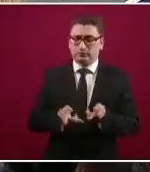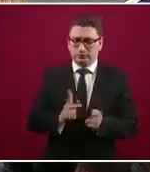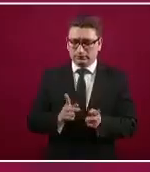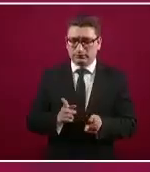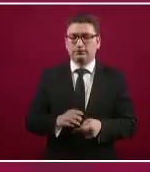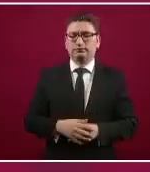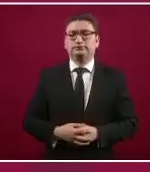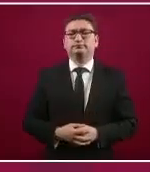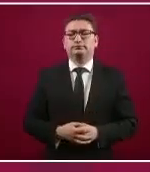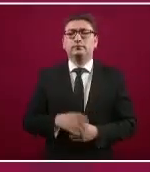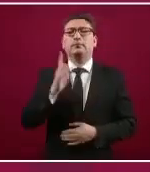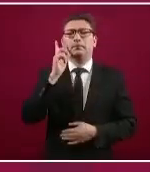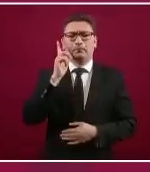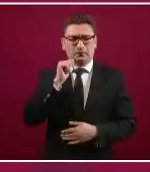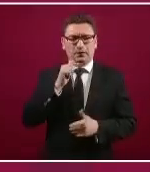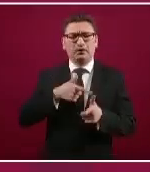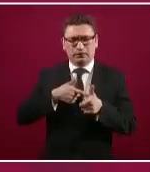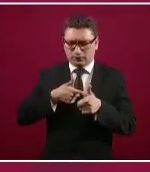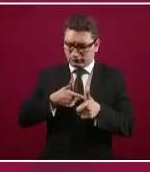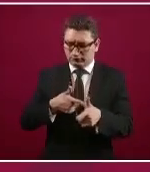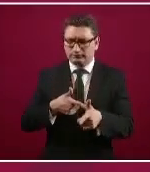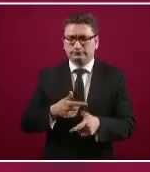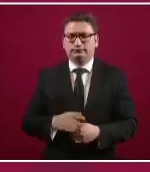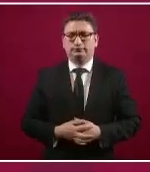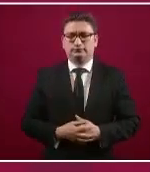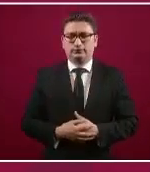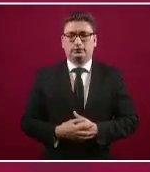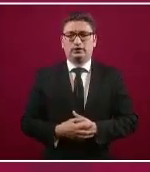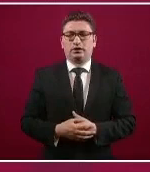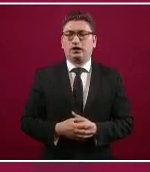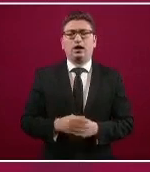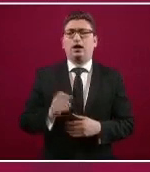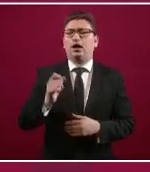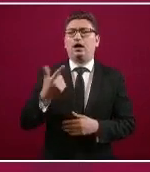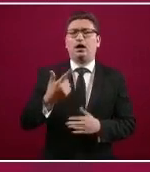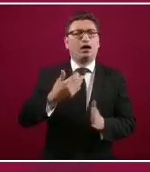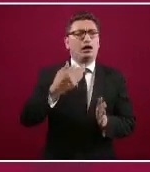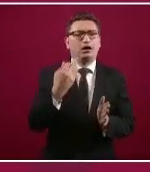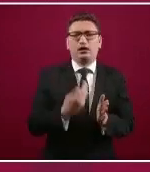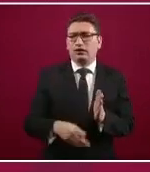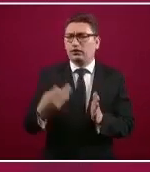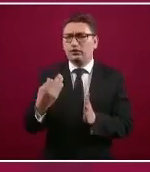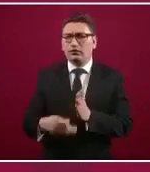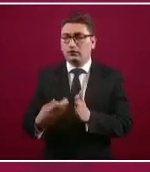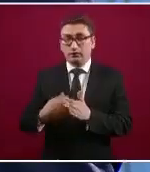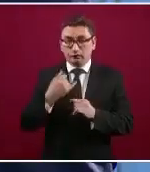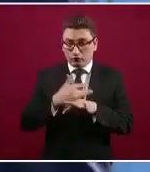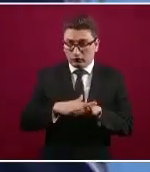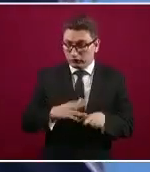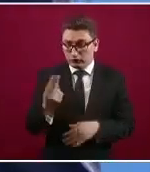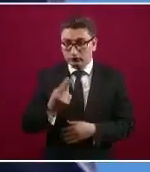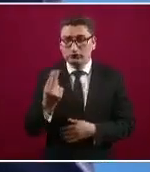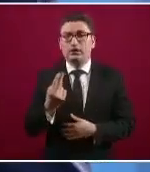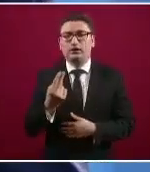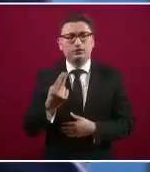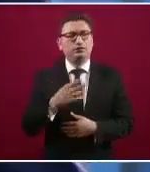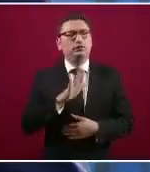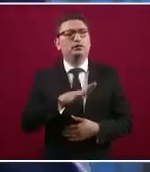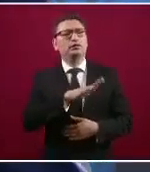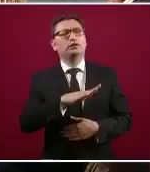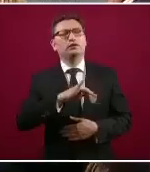mañana continuamos. Lo que haga falta de información,